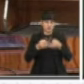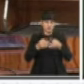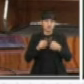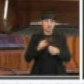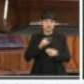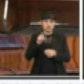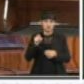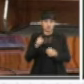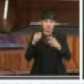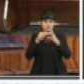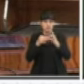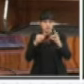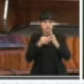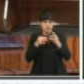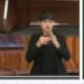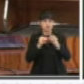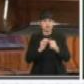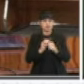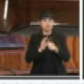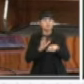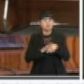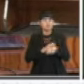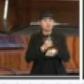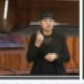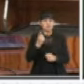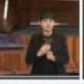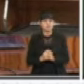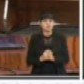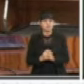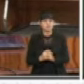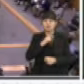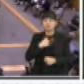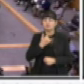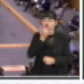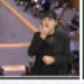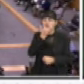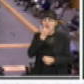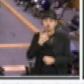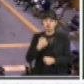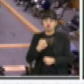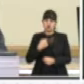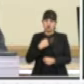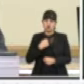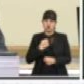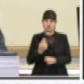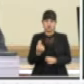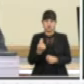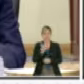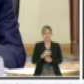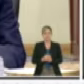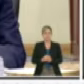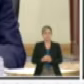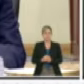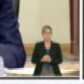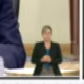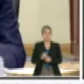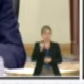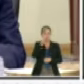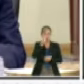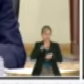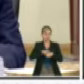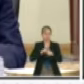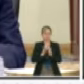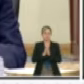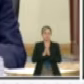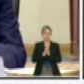los representantes de morena fueron muy agresivos en esta en esta parte y bueno generaron un debate